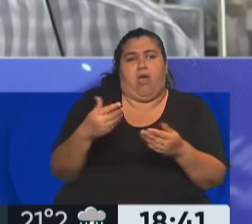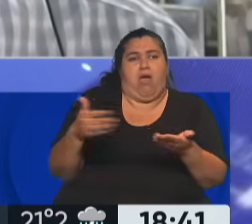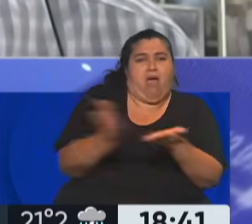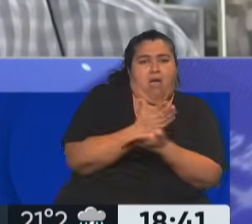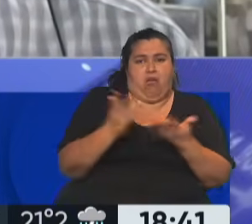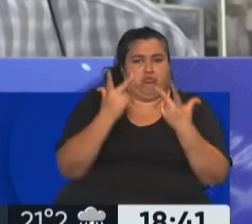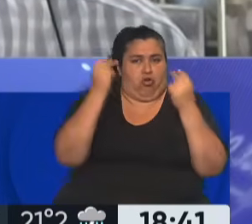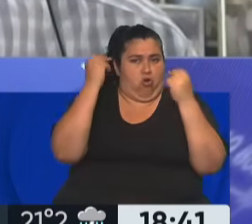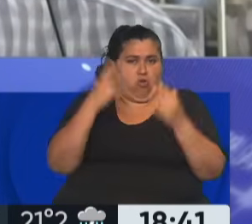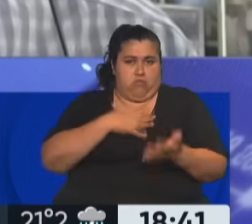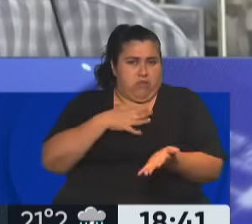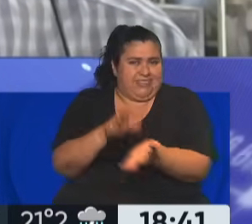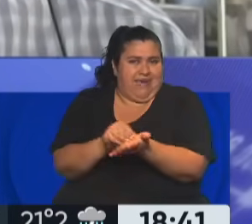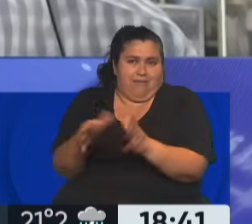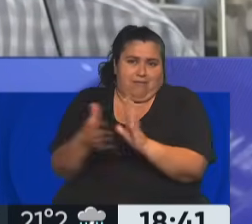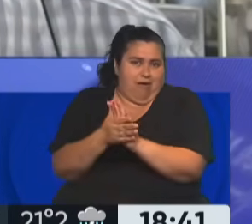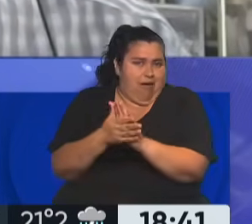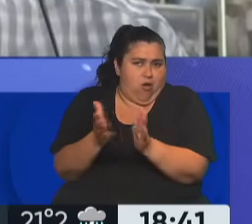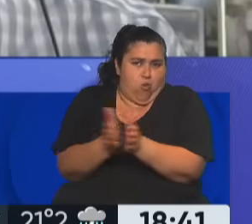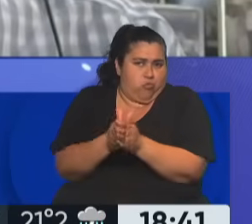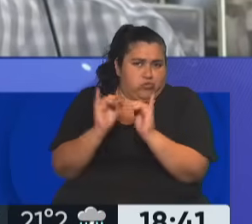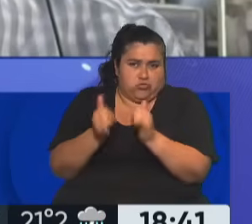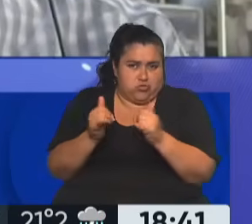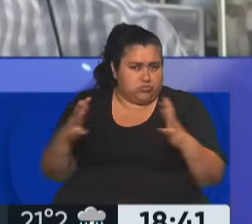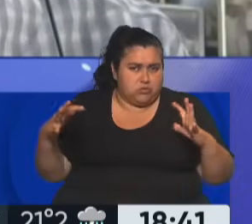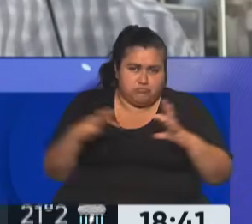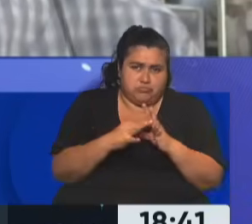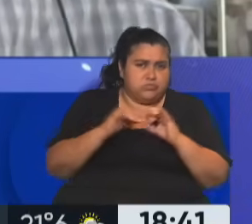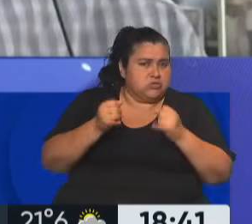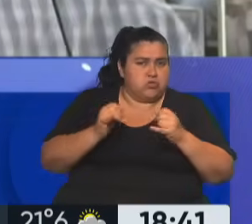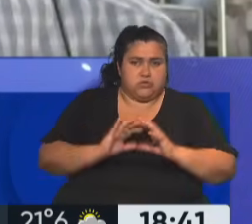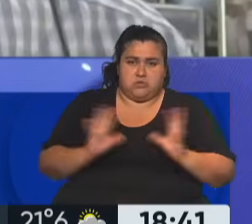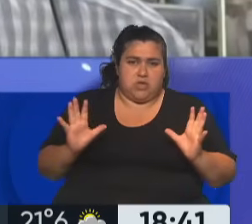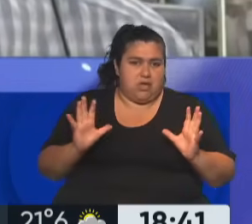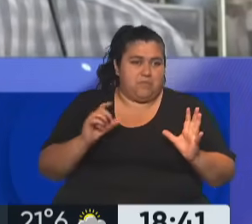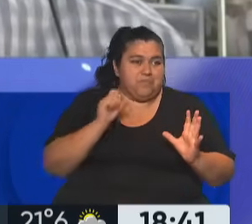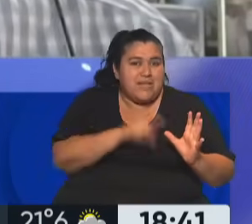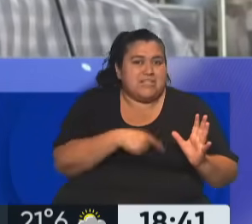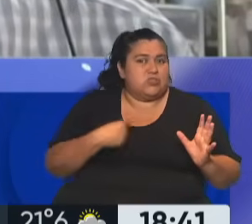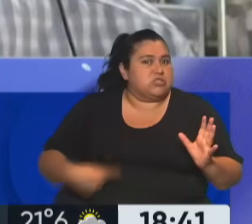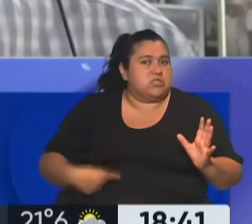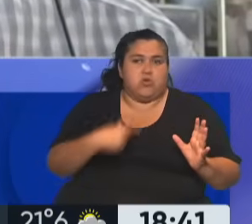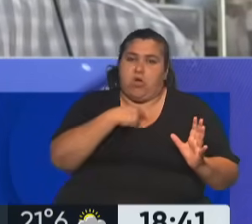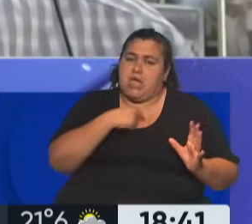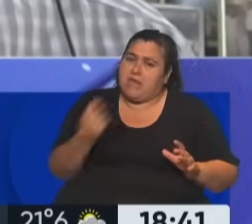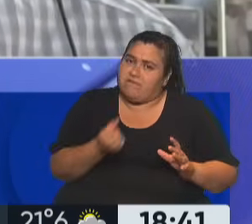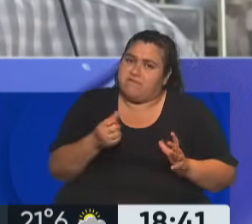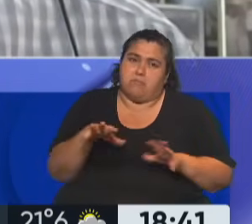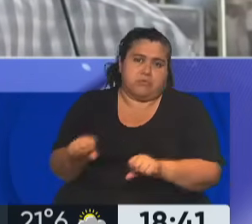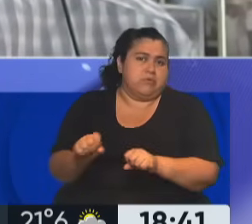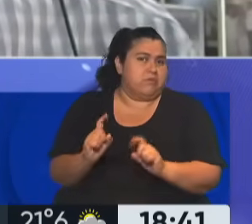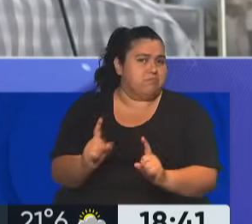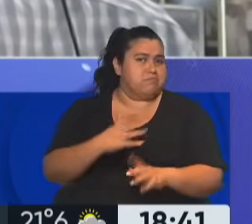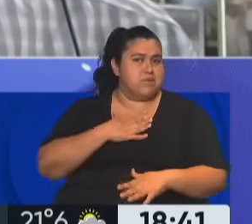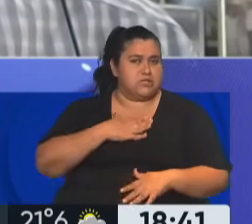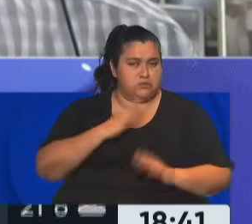la soberanía y a la integración y a la reunificación de China. Es una aspiración del pueblo chino, como un concepto